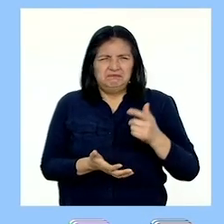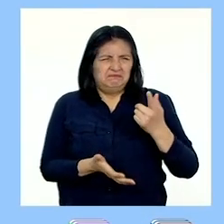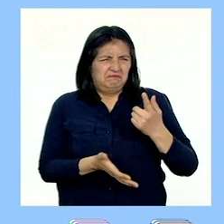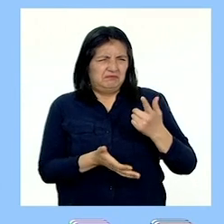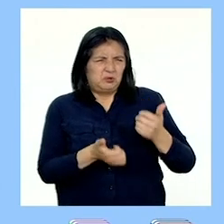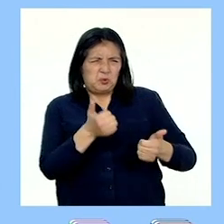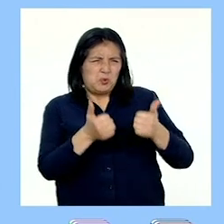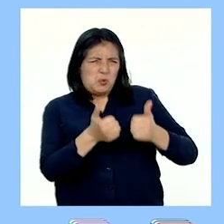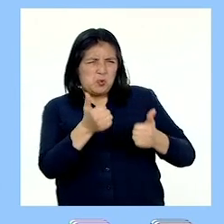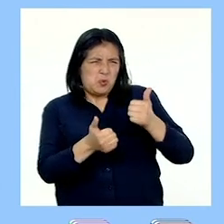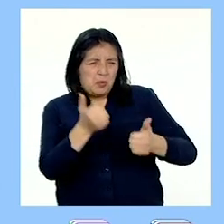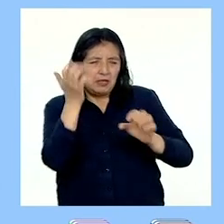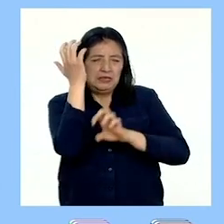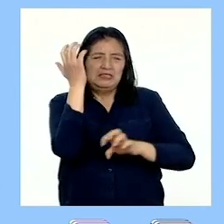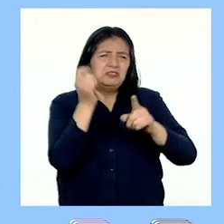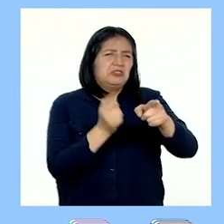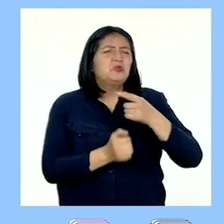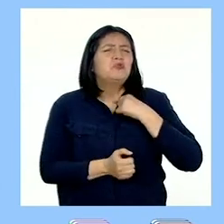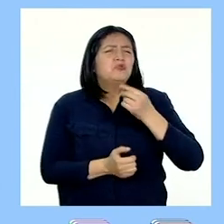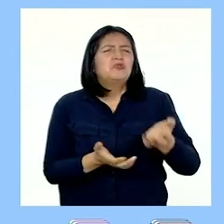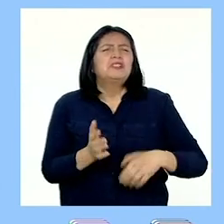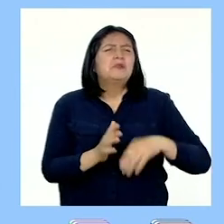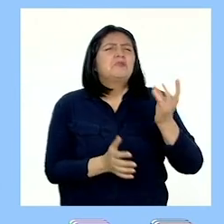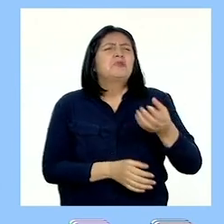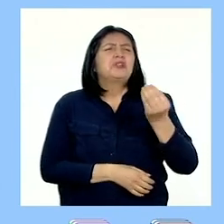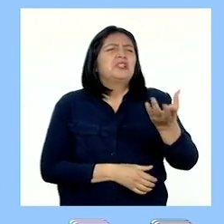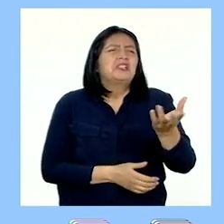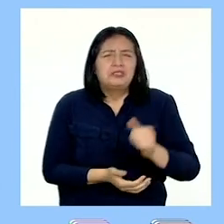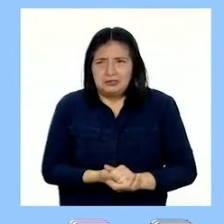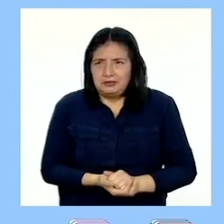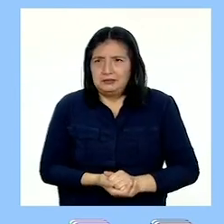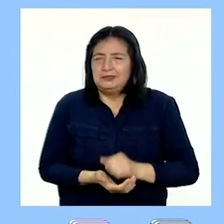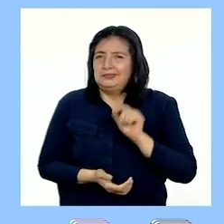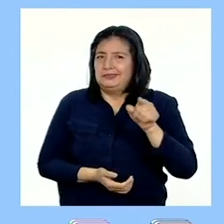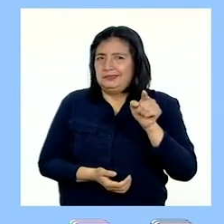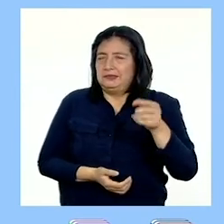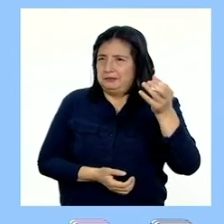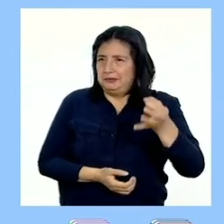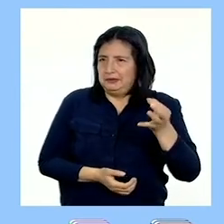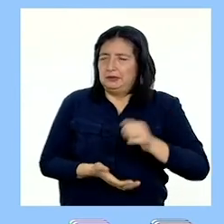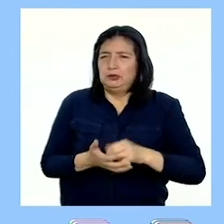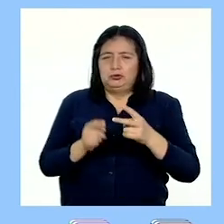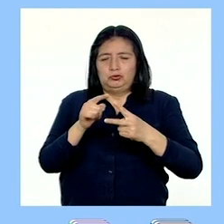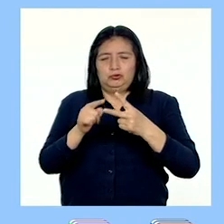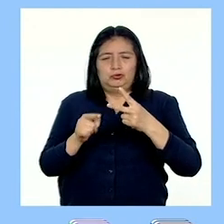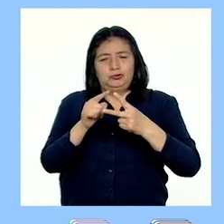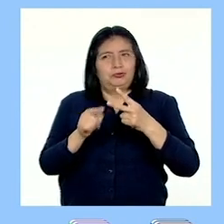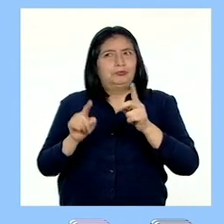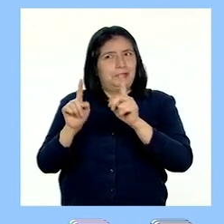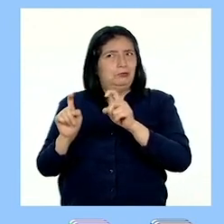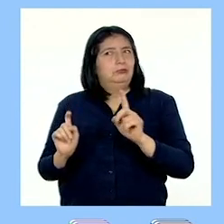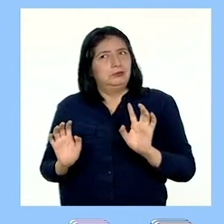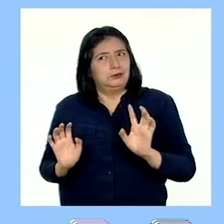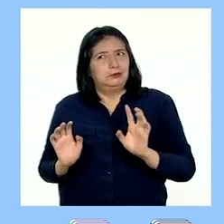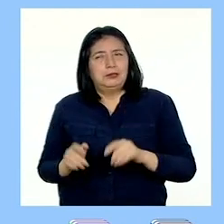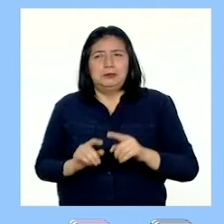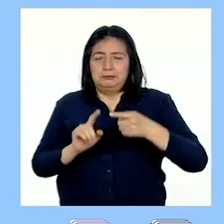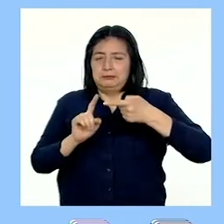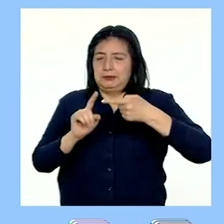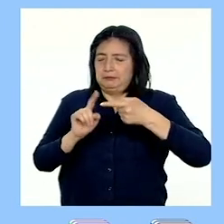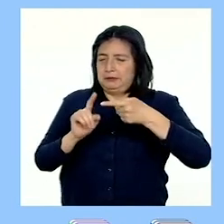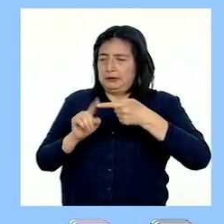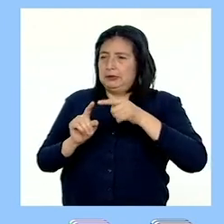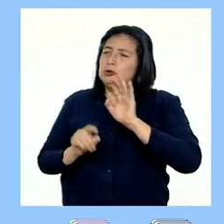¿cuál estación te gusta más? ¿Por qué? Es en realidad dos preguntas. La